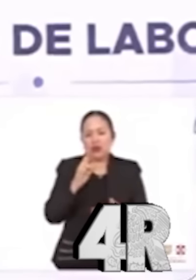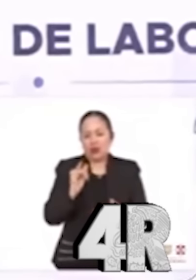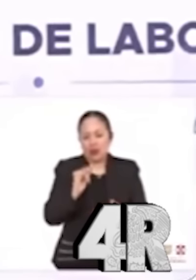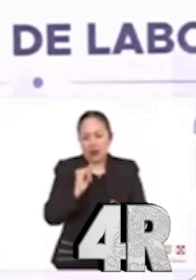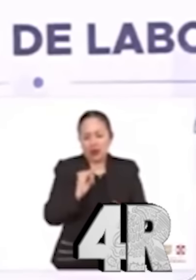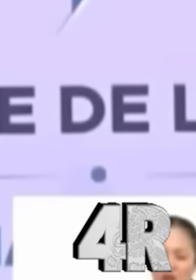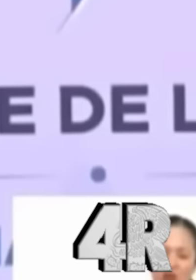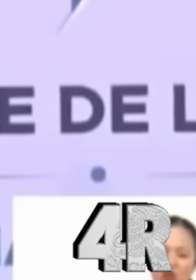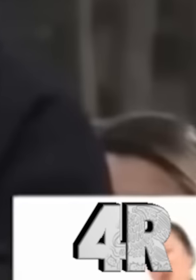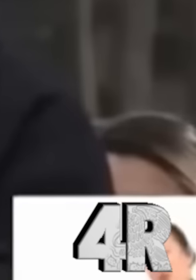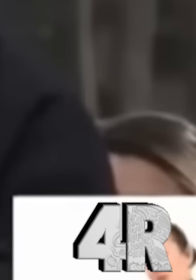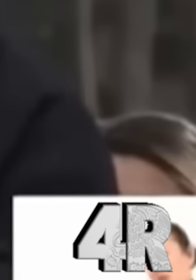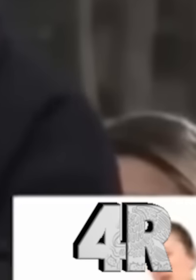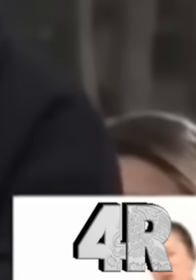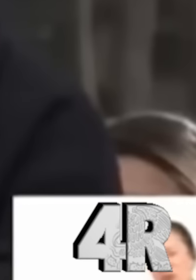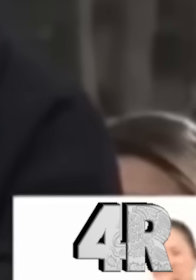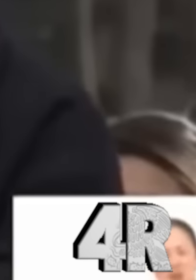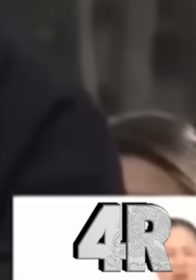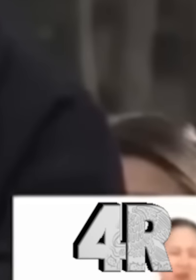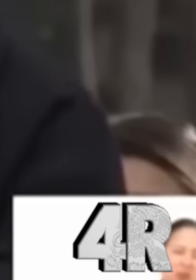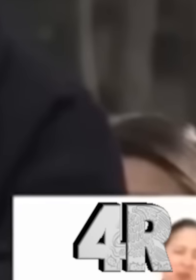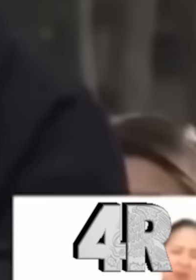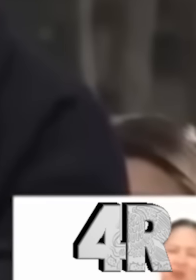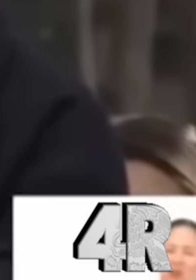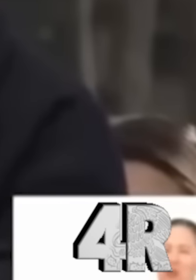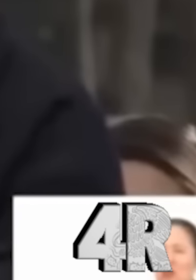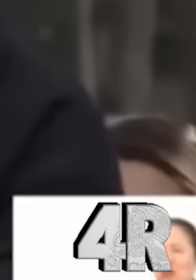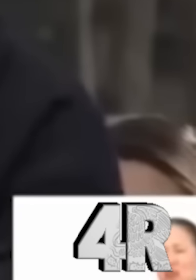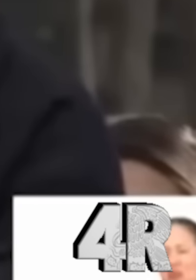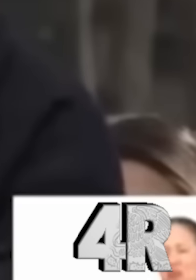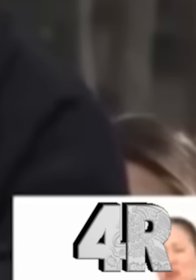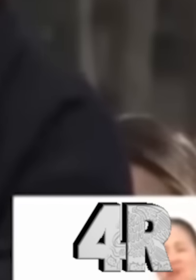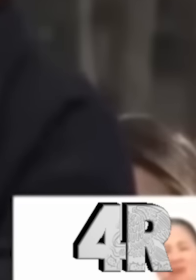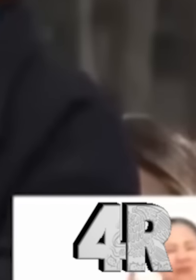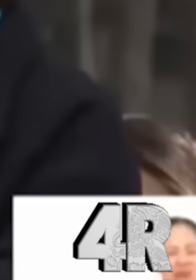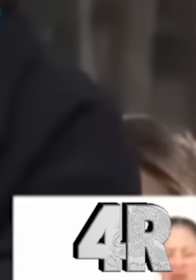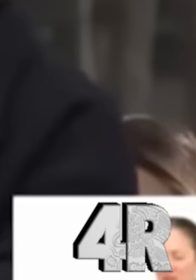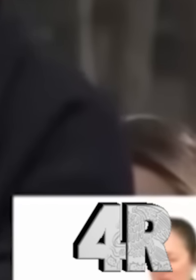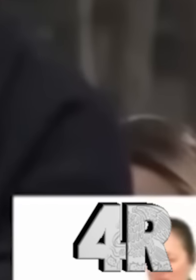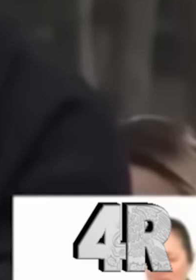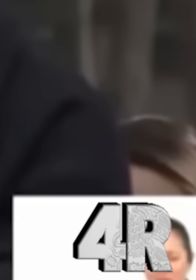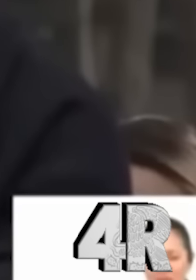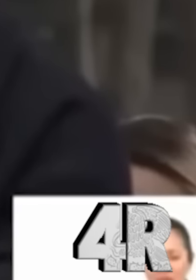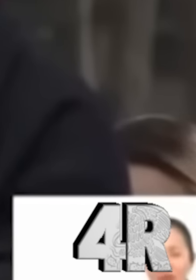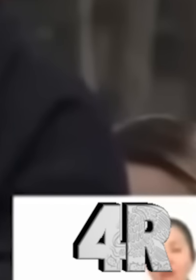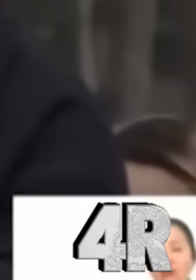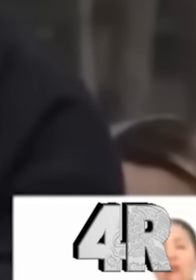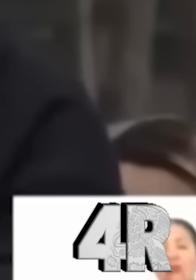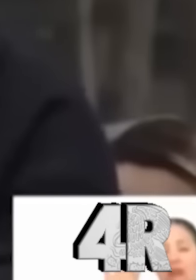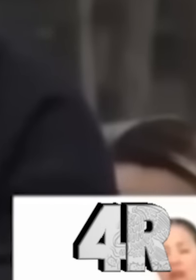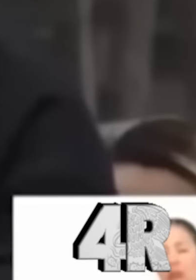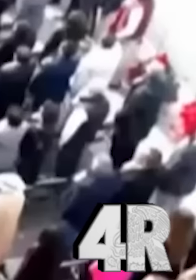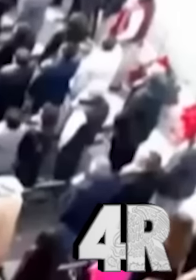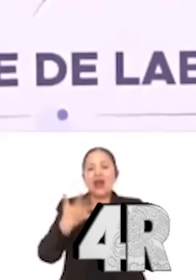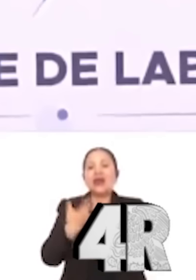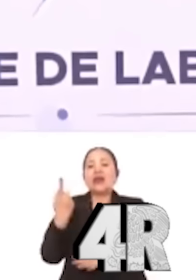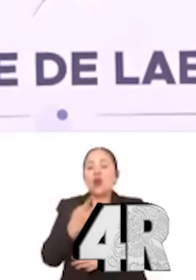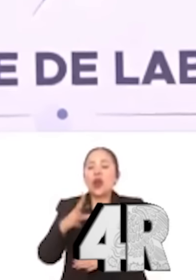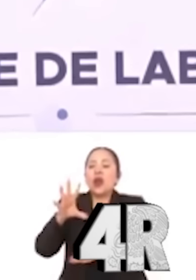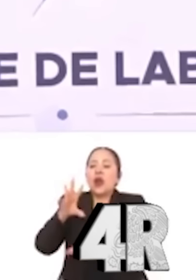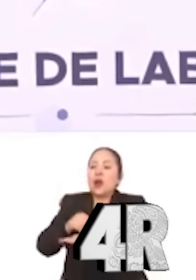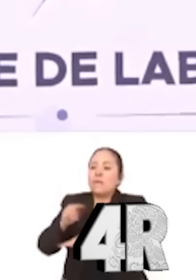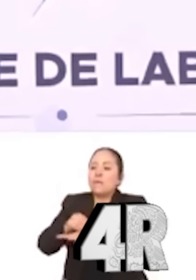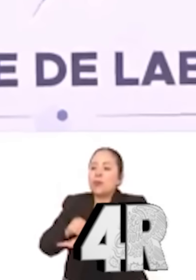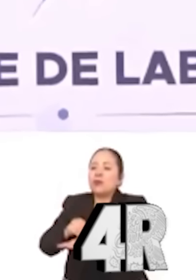Godoy en el gabinete del gobierno federal. Y te sorprenderá ver cómo es que el jefe de gobierno, Martí Batres, ya acorraló